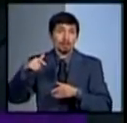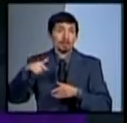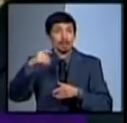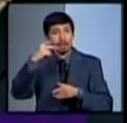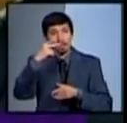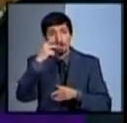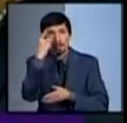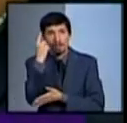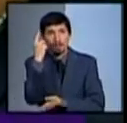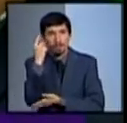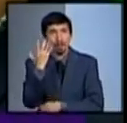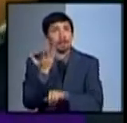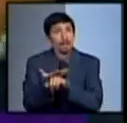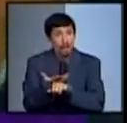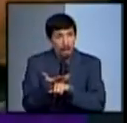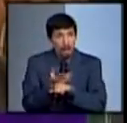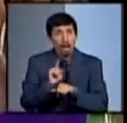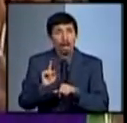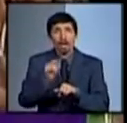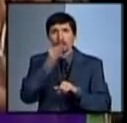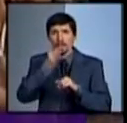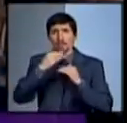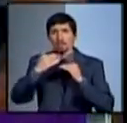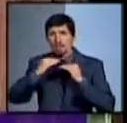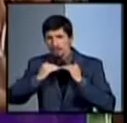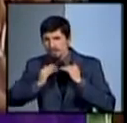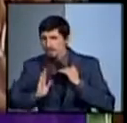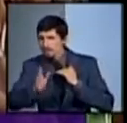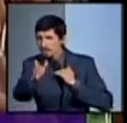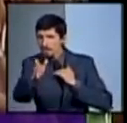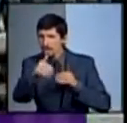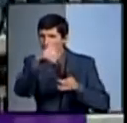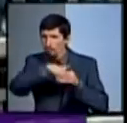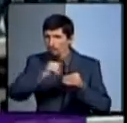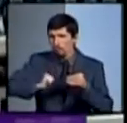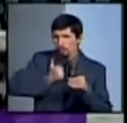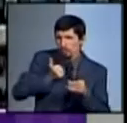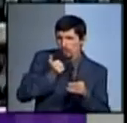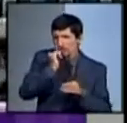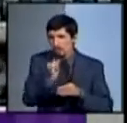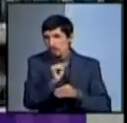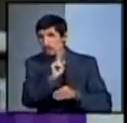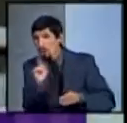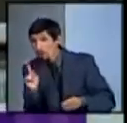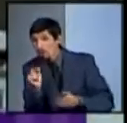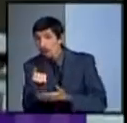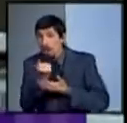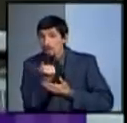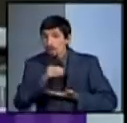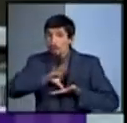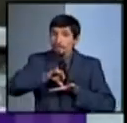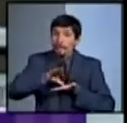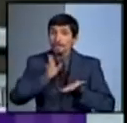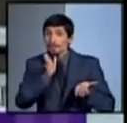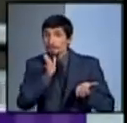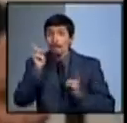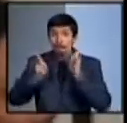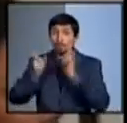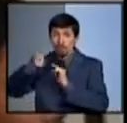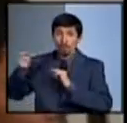los expertos y abren la discusión sobre si mantener el voto voluntario es o no beneficioso para nuestro país.